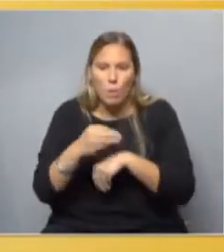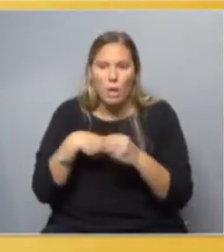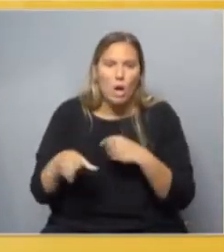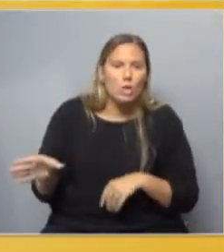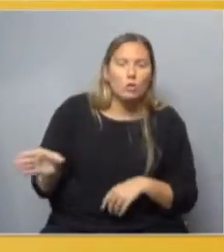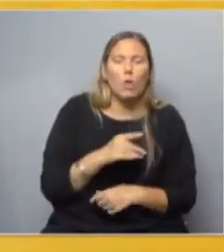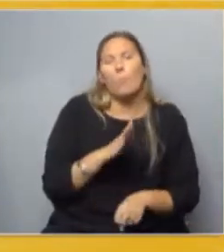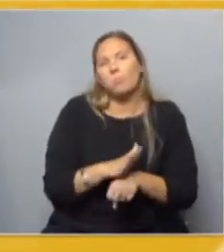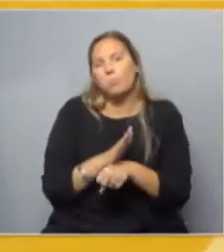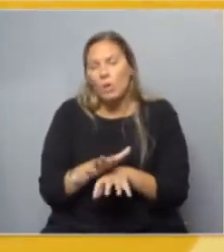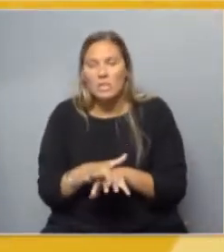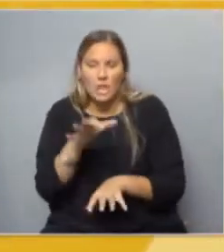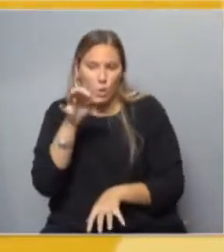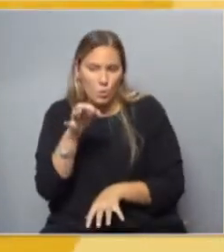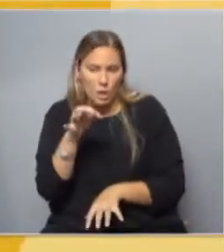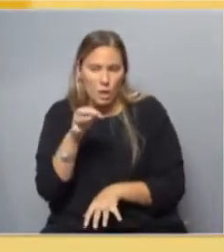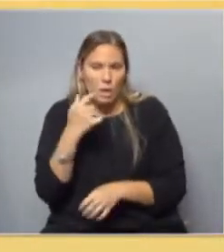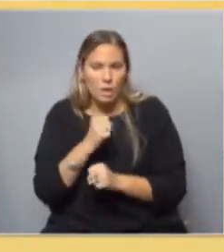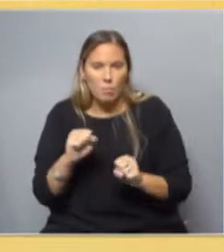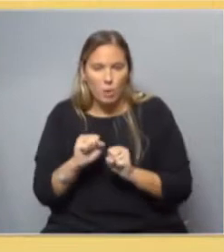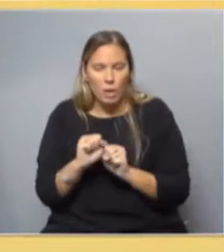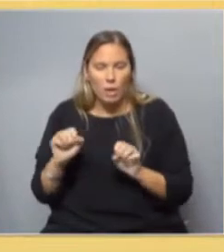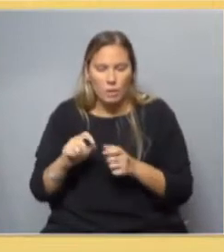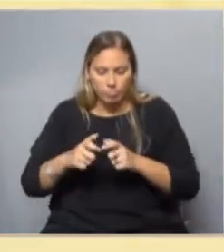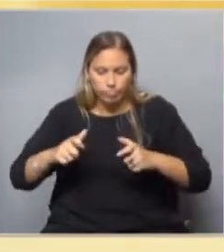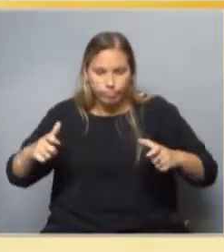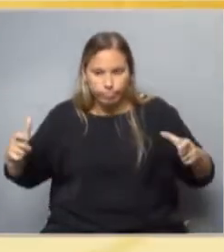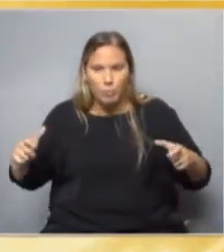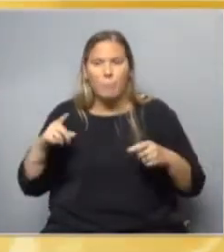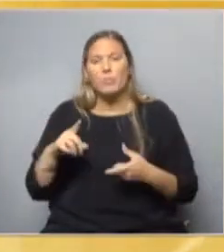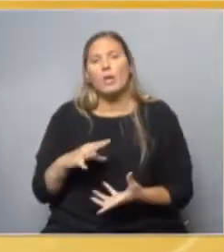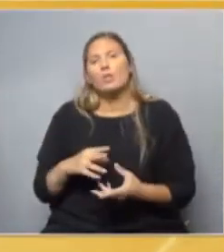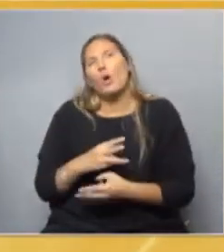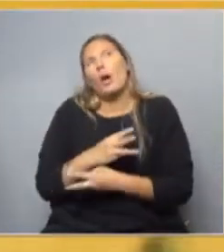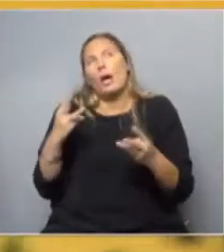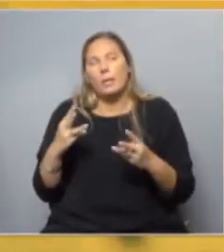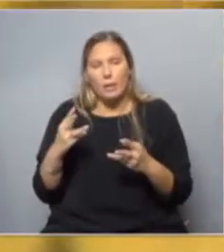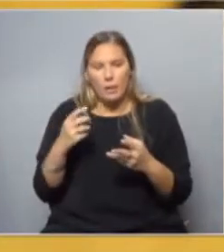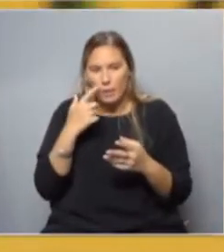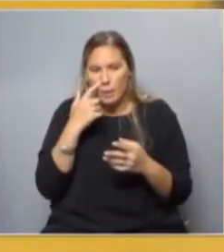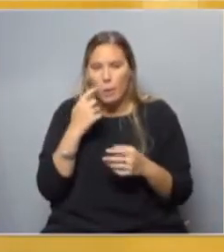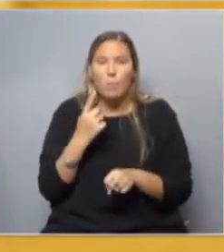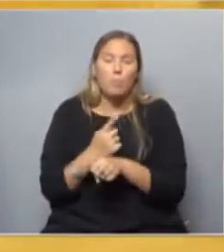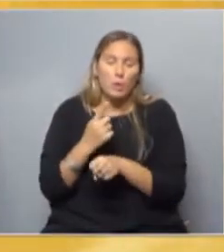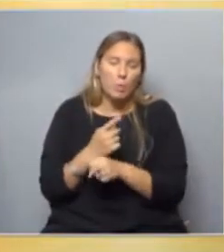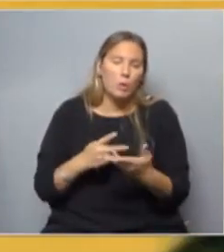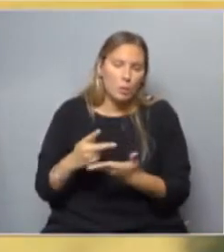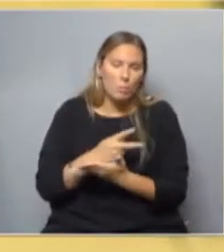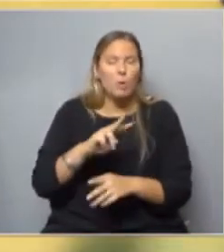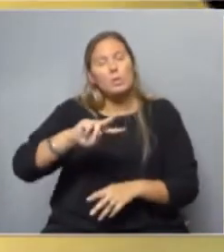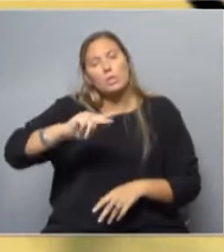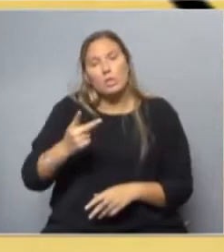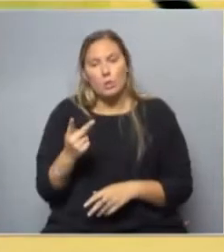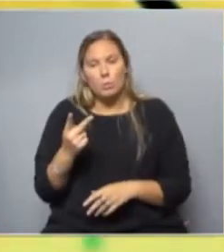célula humana, y poder como empezar a duplicarse. Y eso fue como el mensaje así general del primer cómic. Y el segundo, en